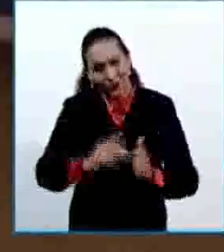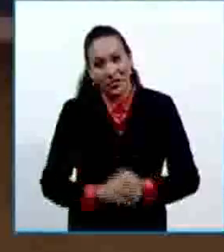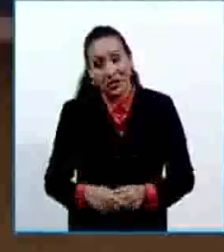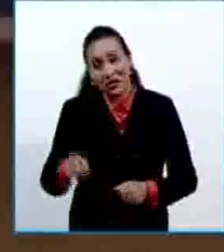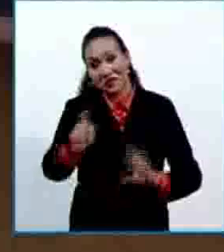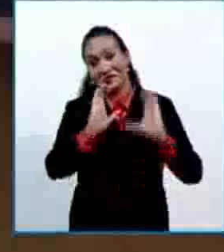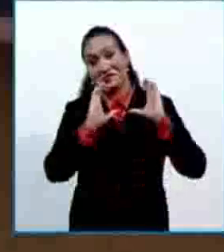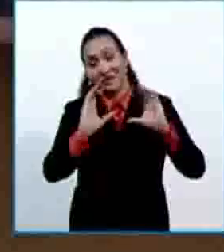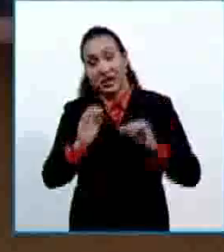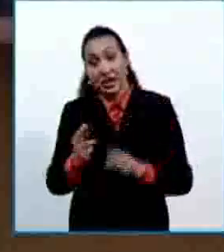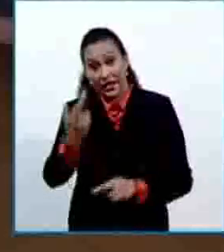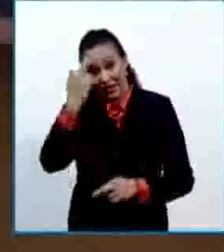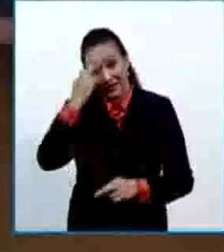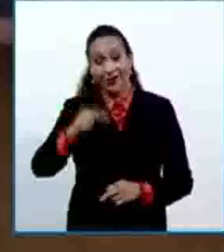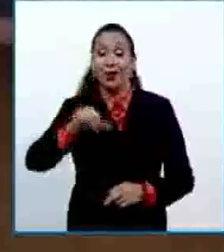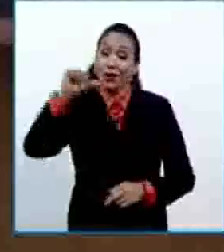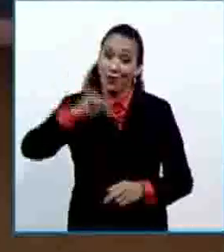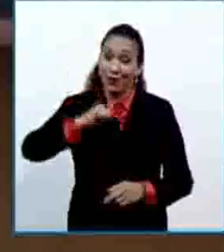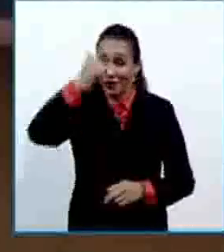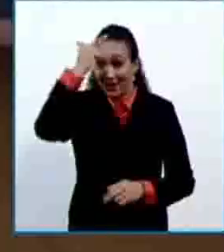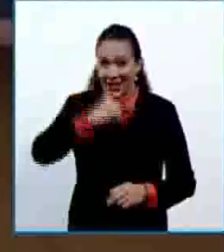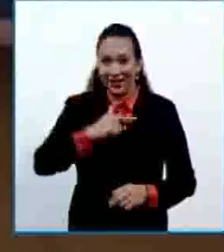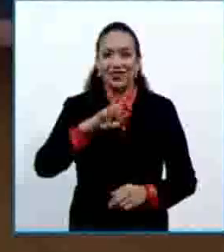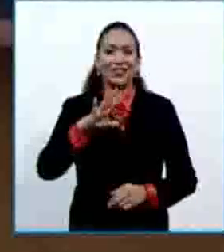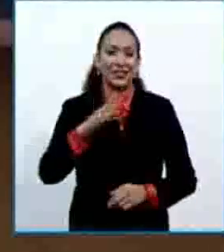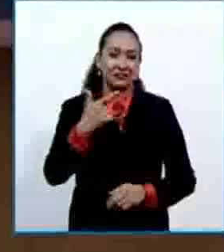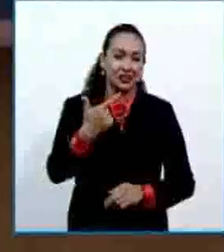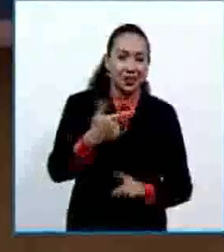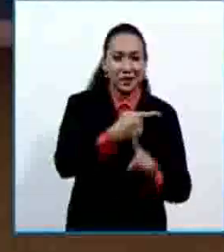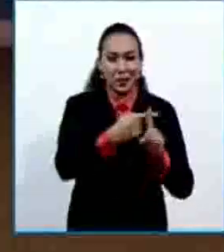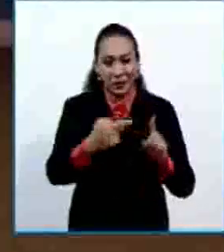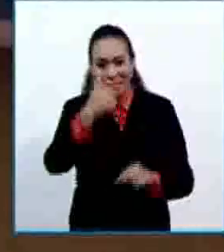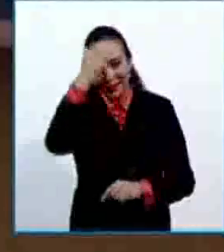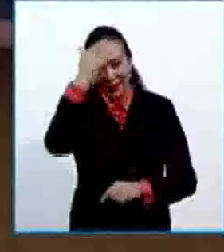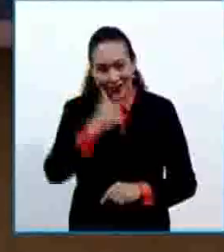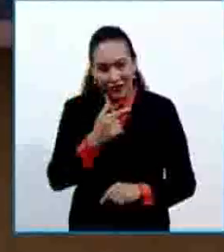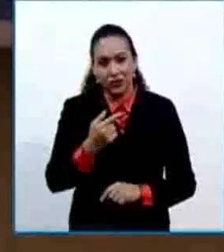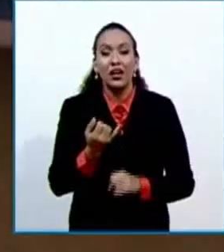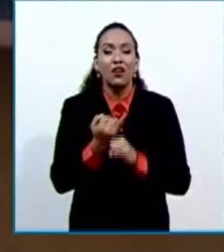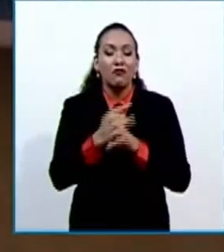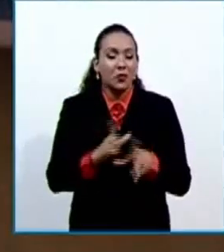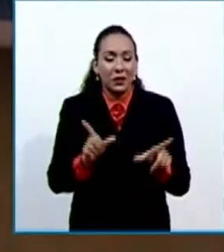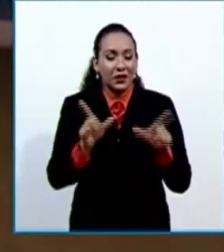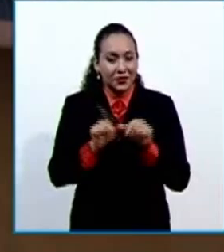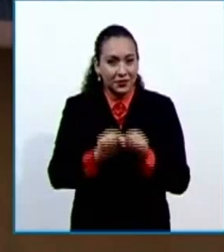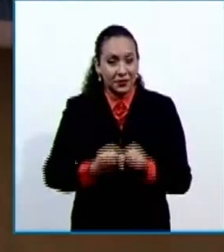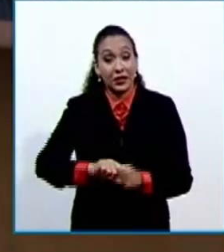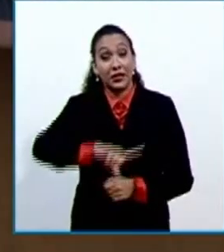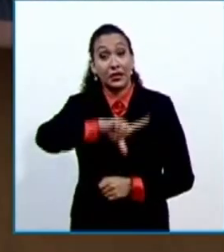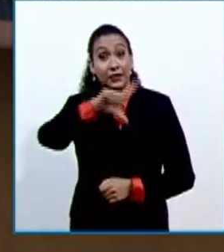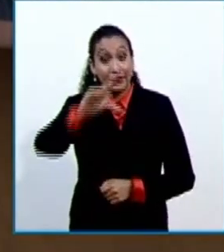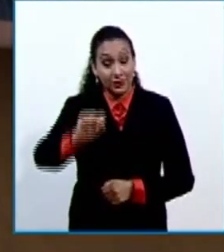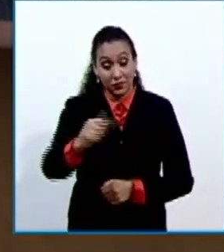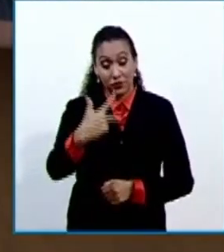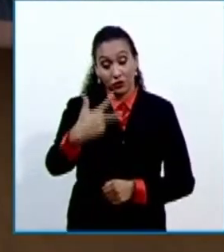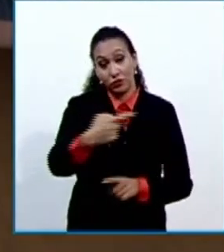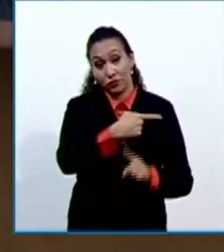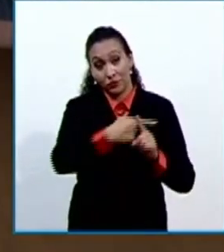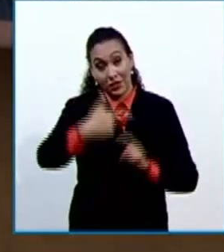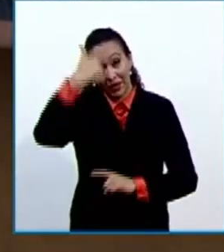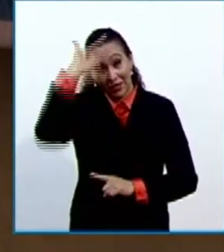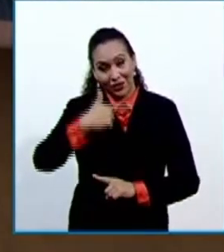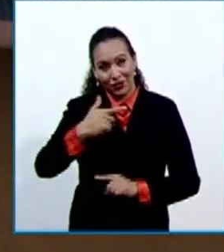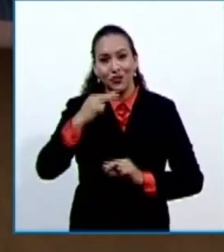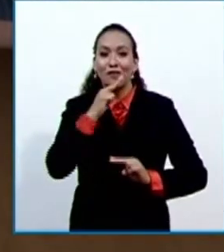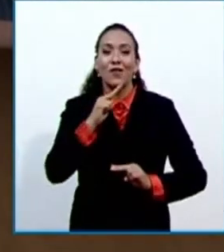nosotros. Manténgase pendiente de esta señal. Invitarlo, por supuesto, a seguir a las 19:30 horas nuestro avance